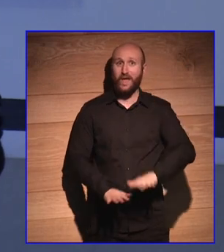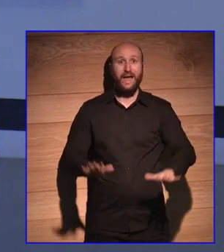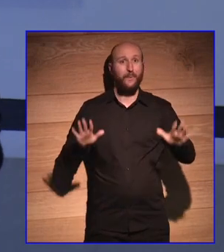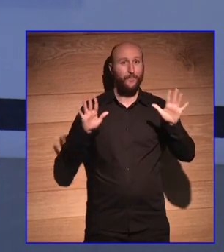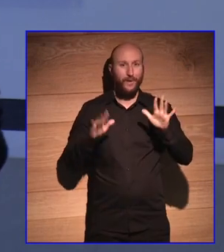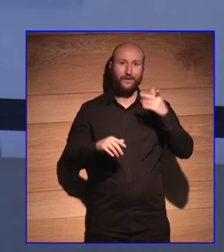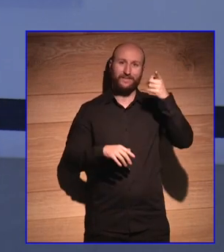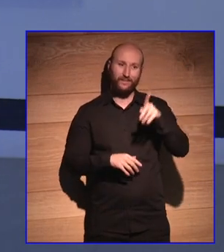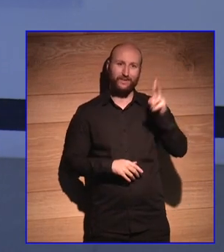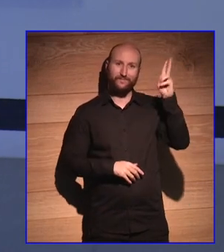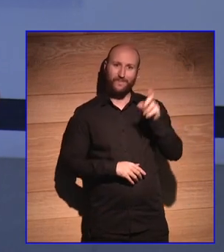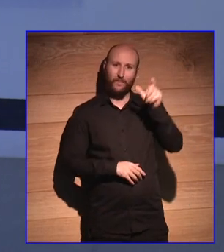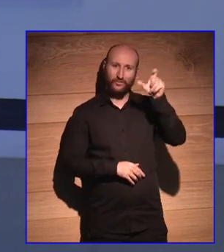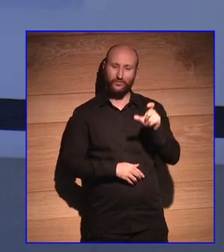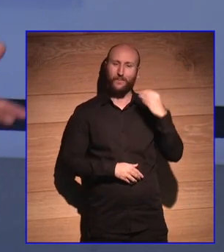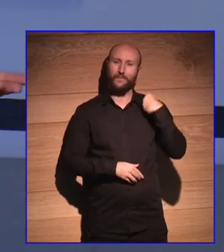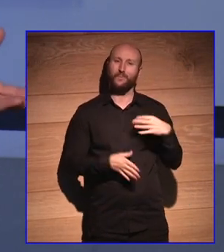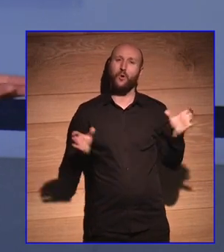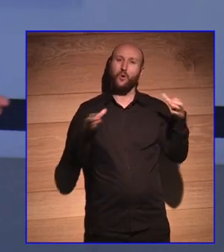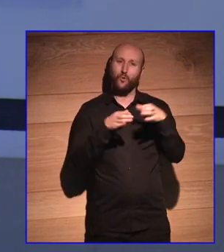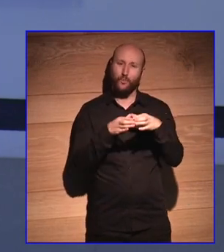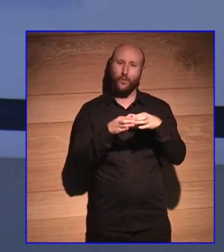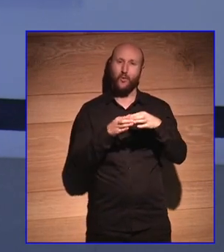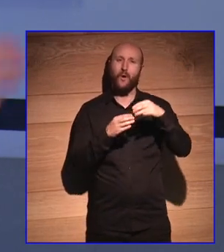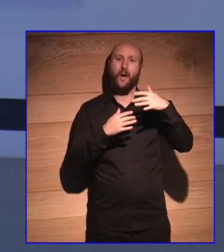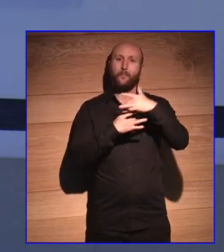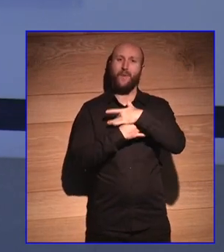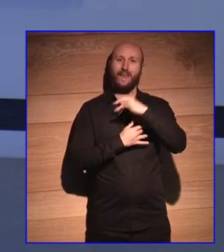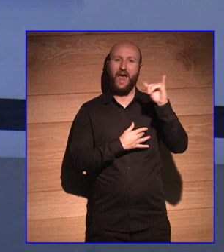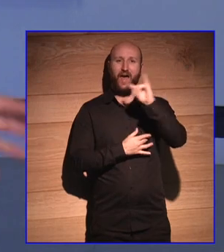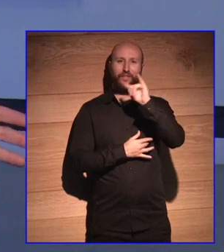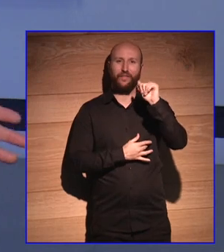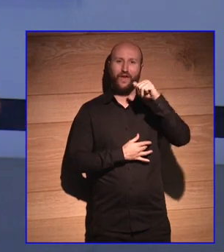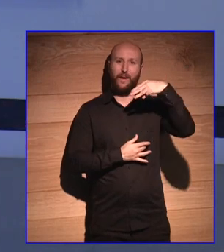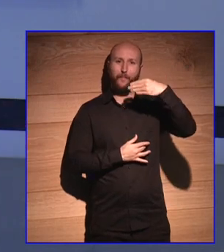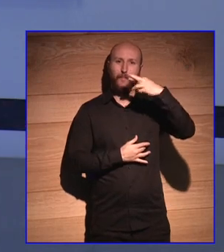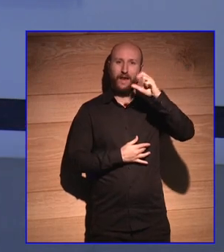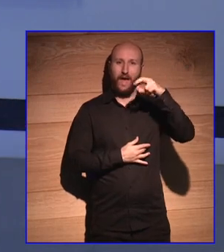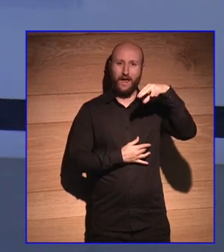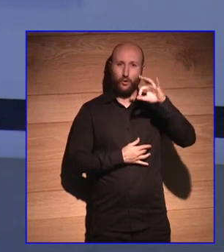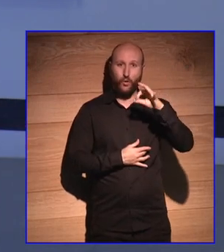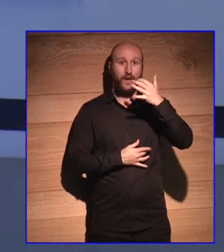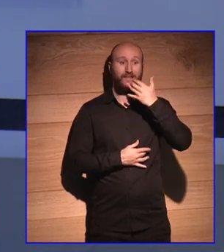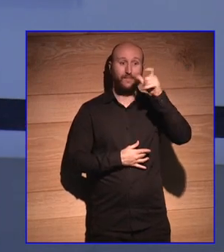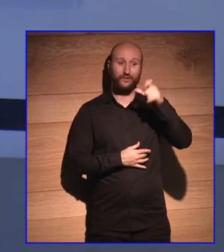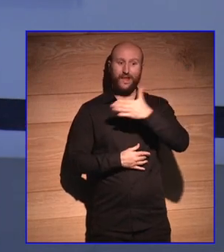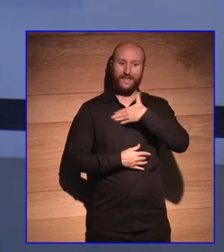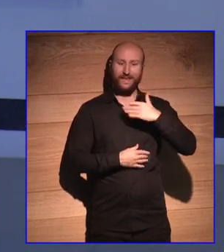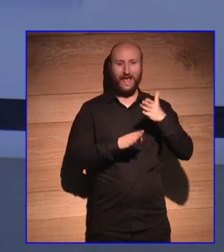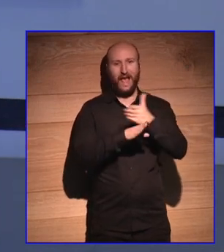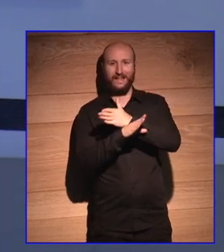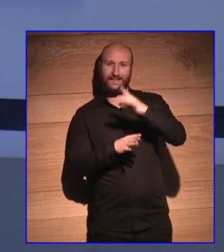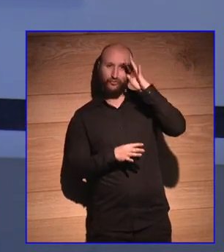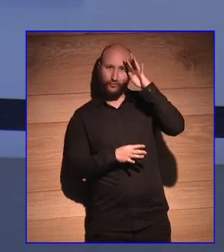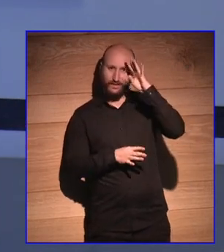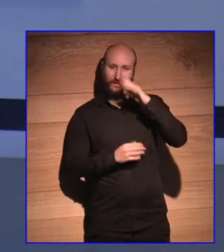otra persona también de esta constelación machado que es maría zambrano todo lo que el ser humano quiere primero lo sueña y como nosotros lo queríamos hasta el final